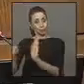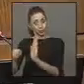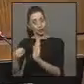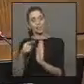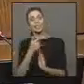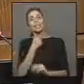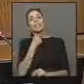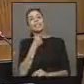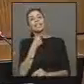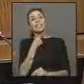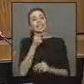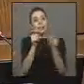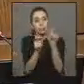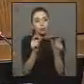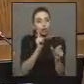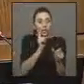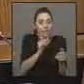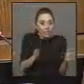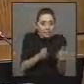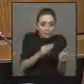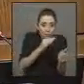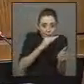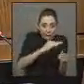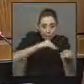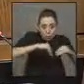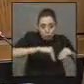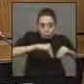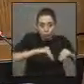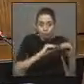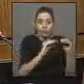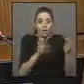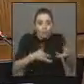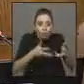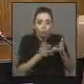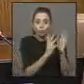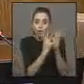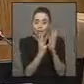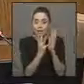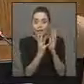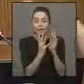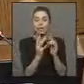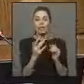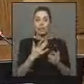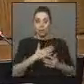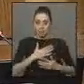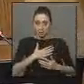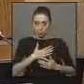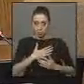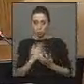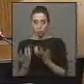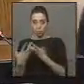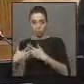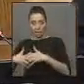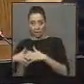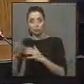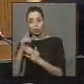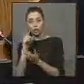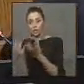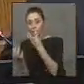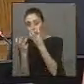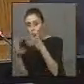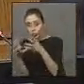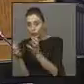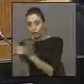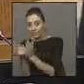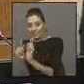entonces es que los pequeños agricultores sean capaces de insertarse a través de sus propios mecanismos de certificación y